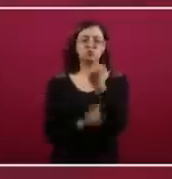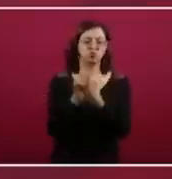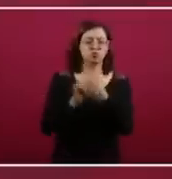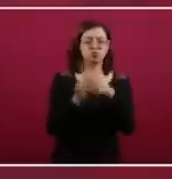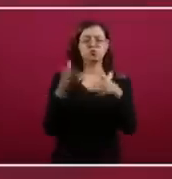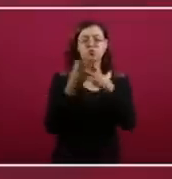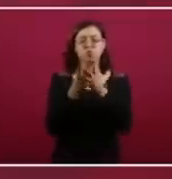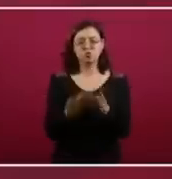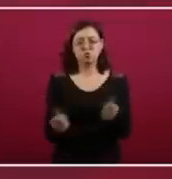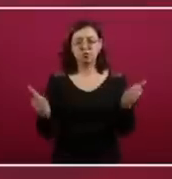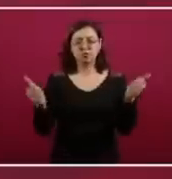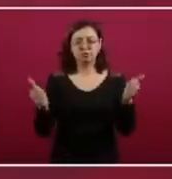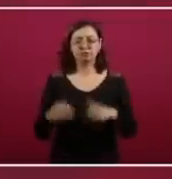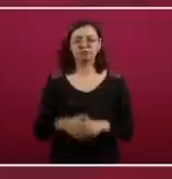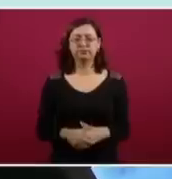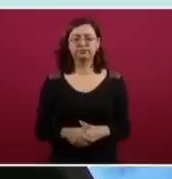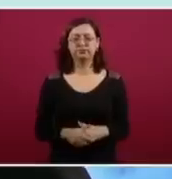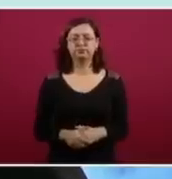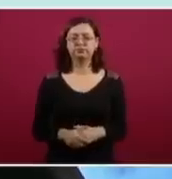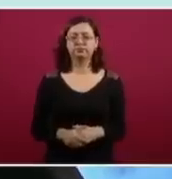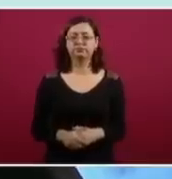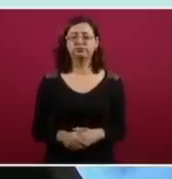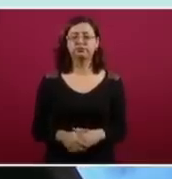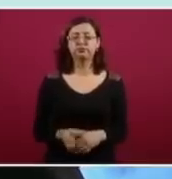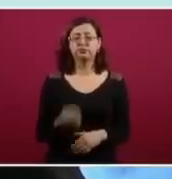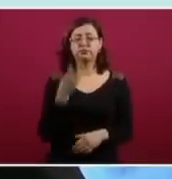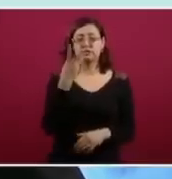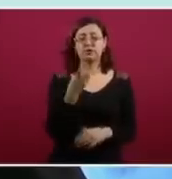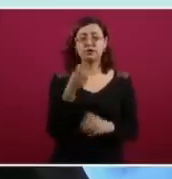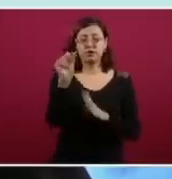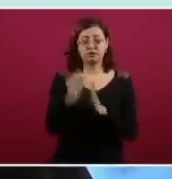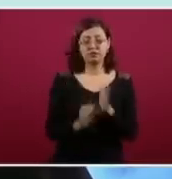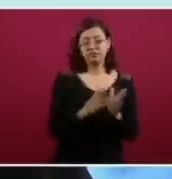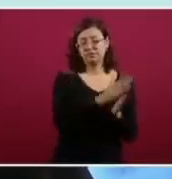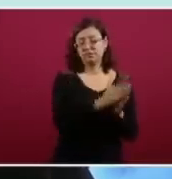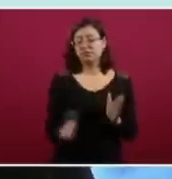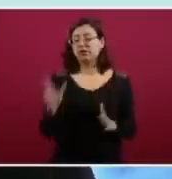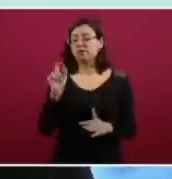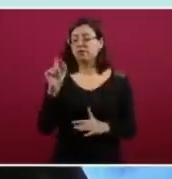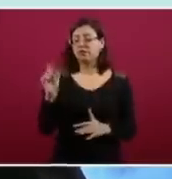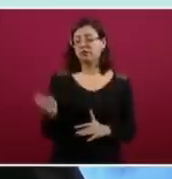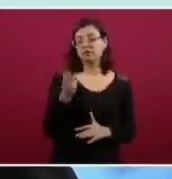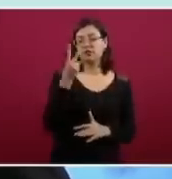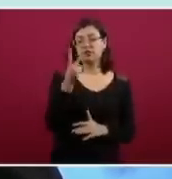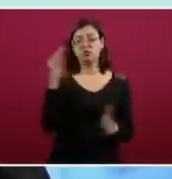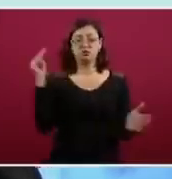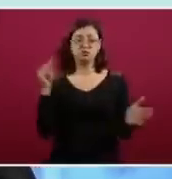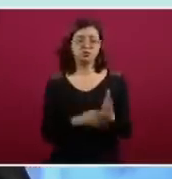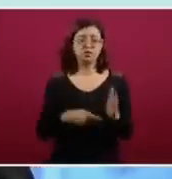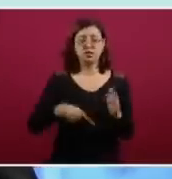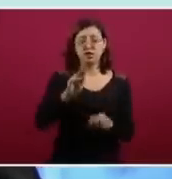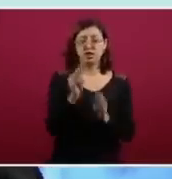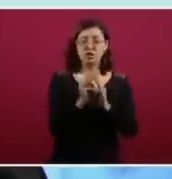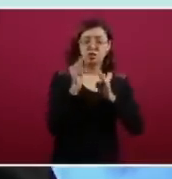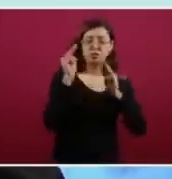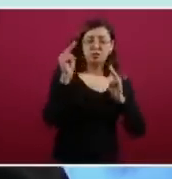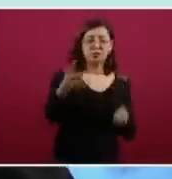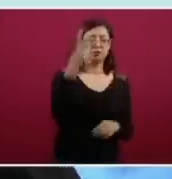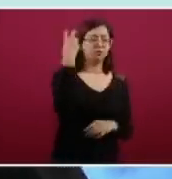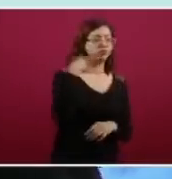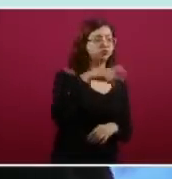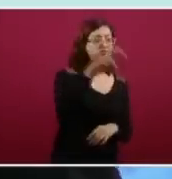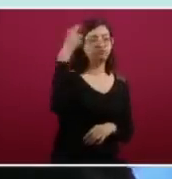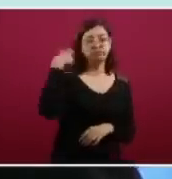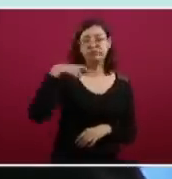estas cuestiones. Durante 3 meses recorrimos 22,000 kilómetros, dialogamos de manera horizontal